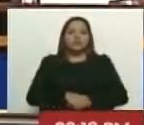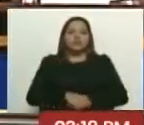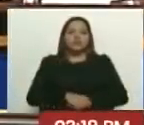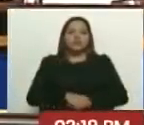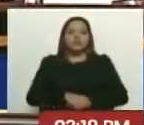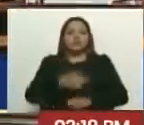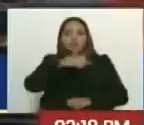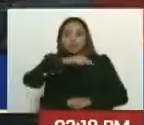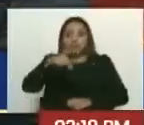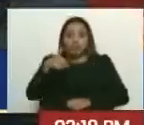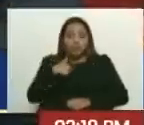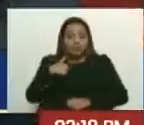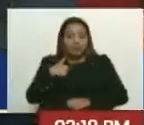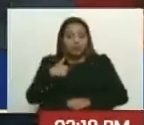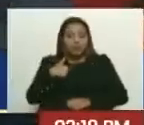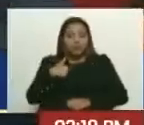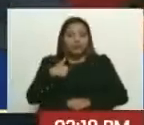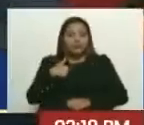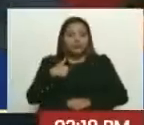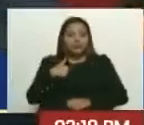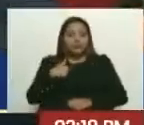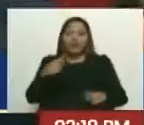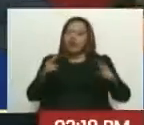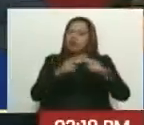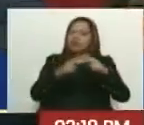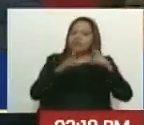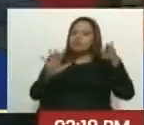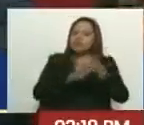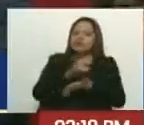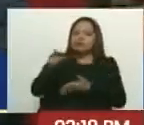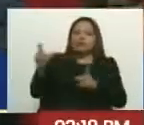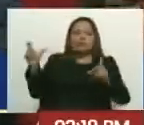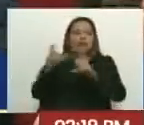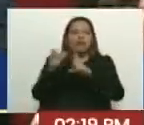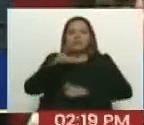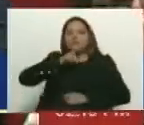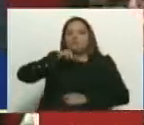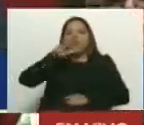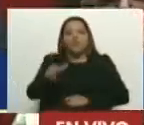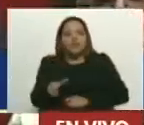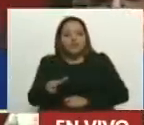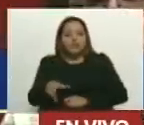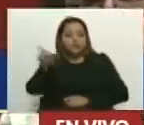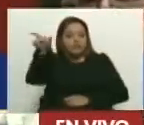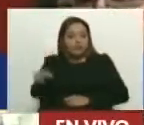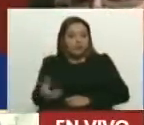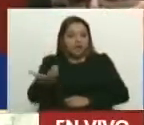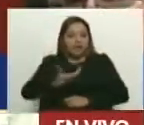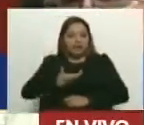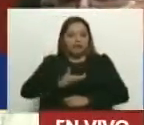nosotros apenas conocimos de estas recientes nefastas declaraciones,